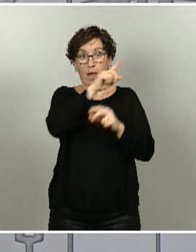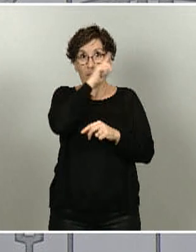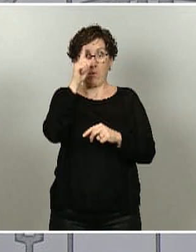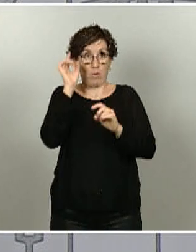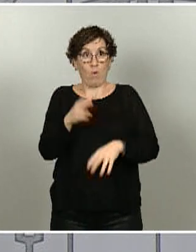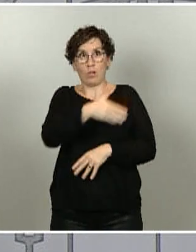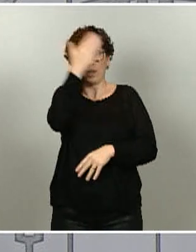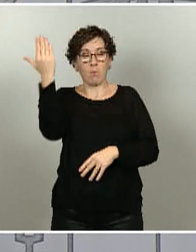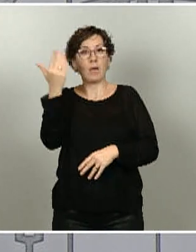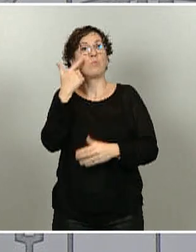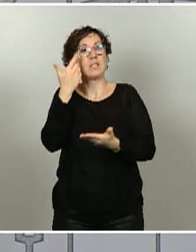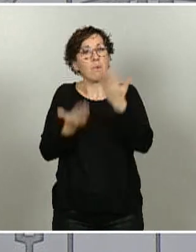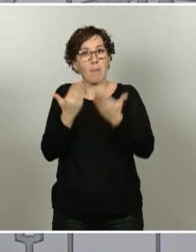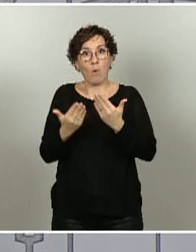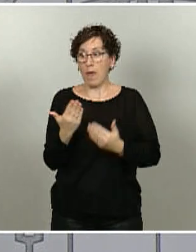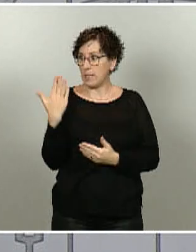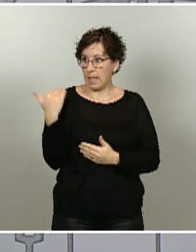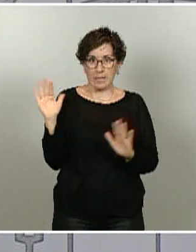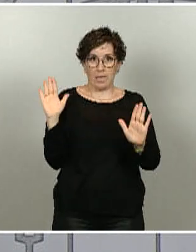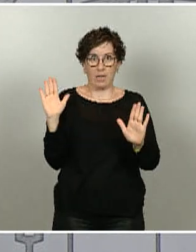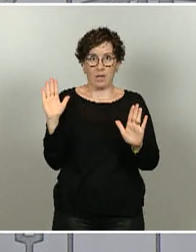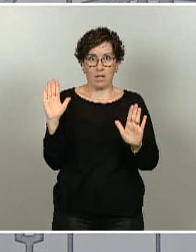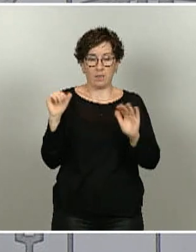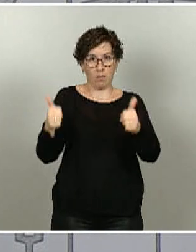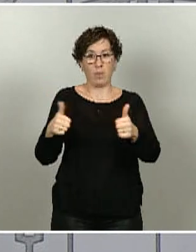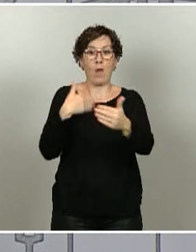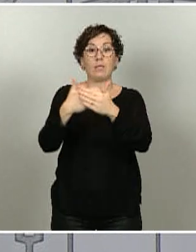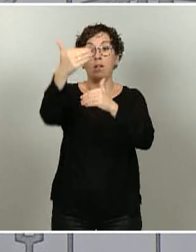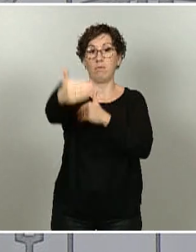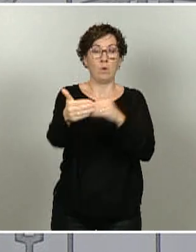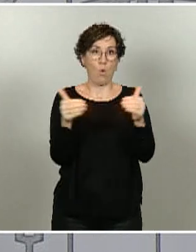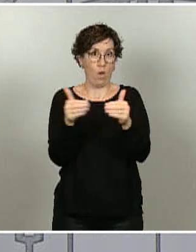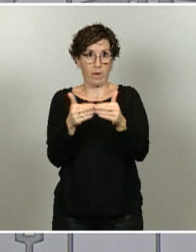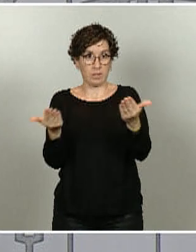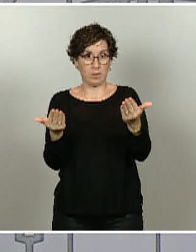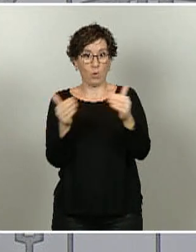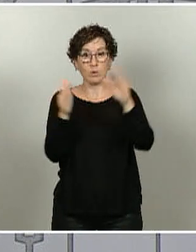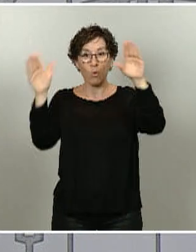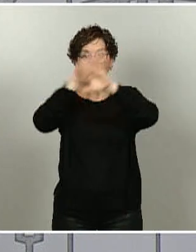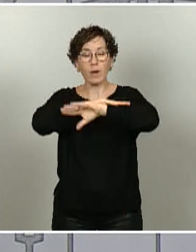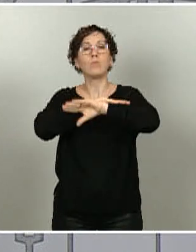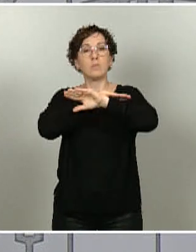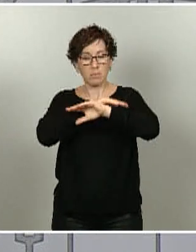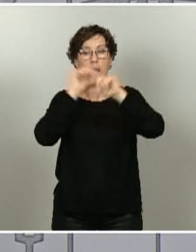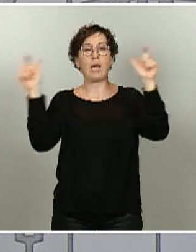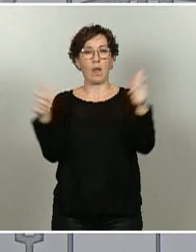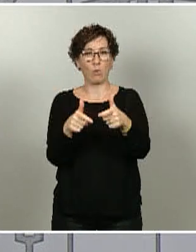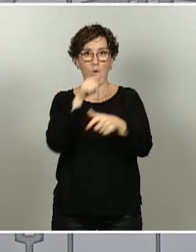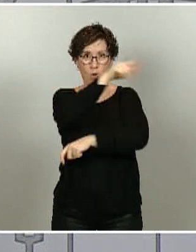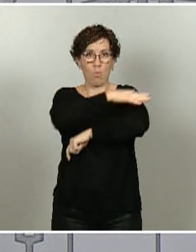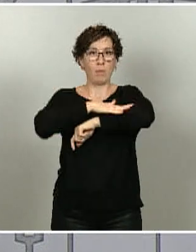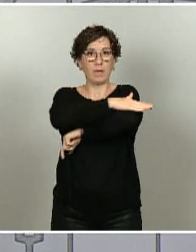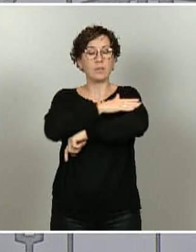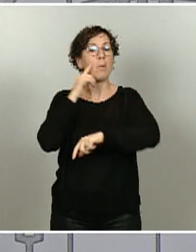desde ayer, que se empezaron a evaluar, hasta el jueves, cuando por la noche se hace una reunión en el Ministerio para tomar las decisiones